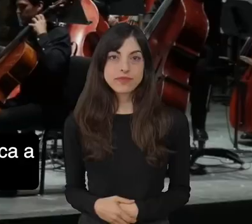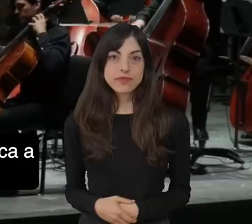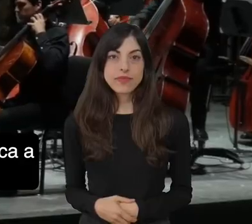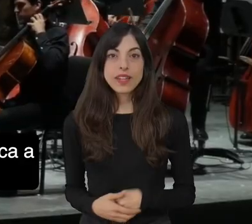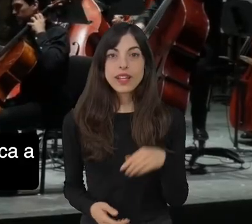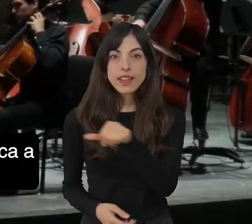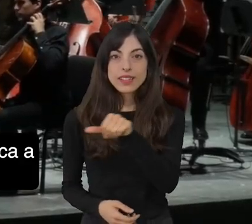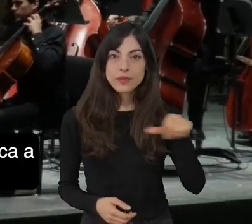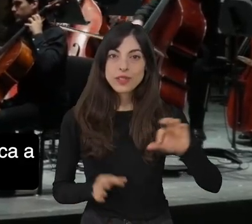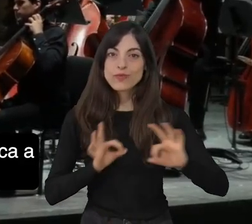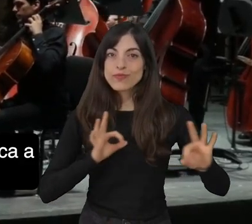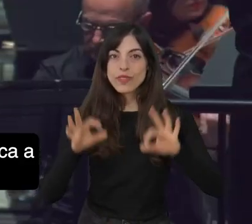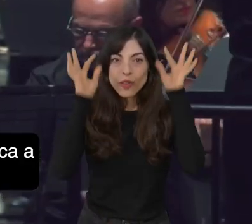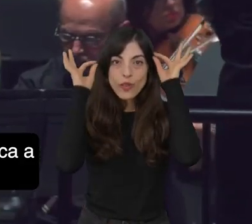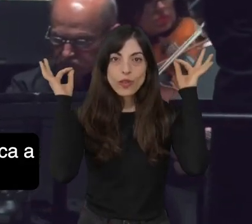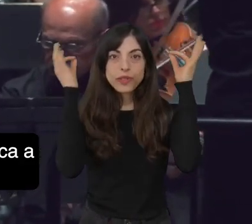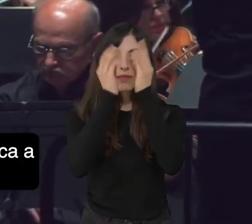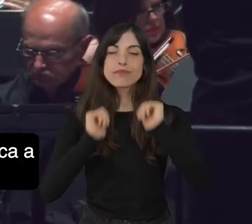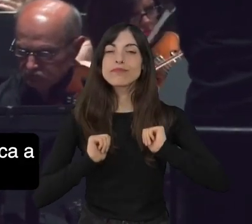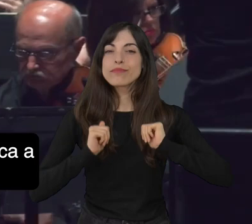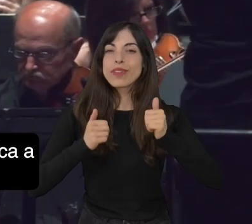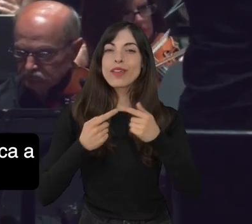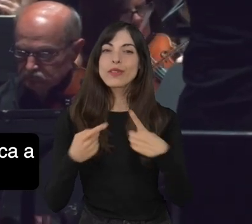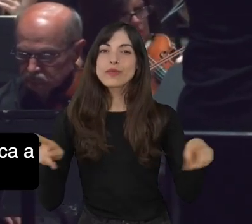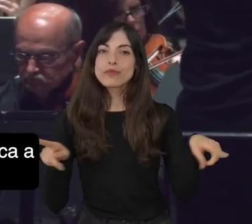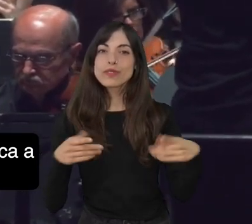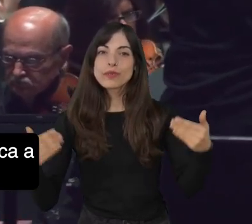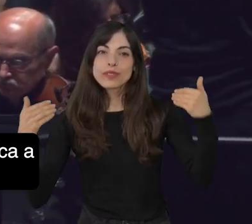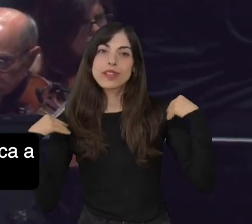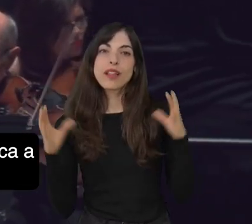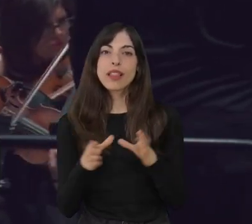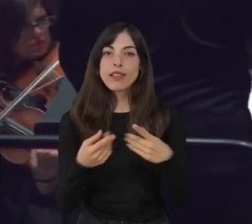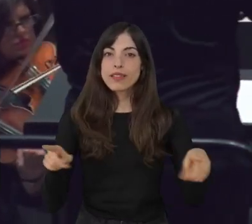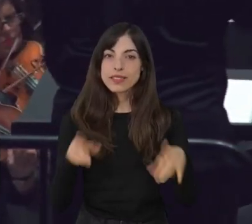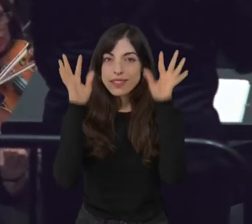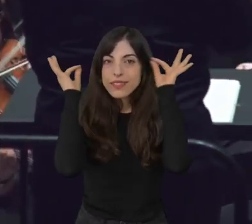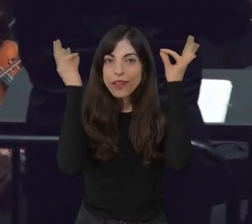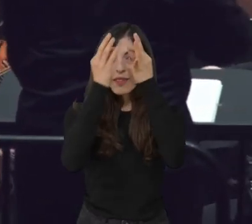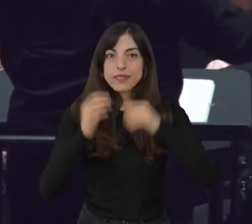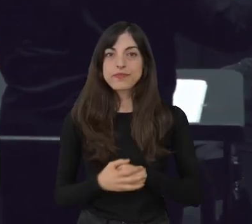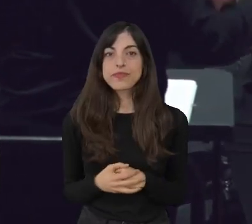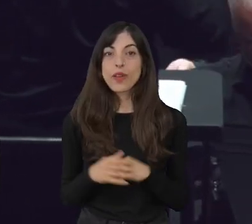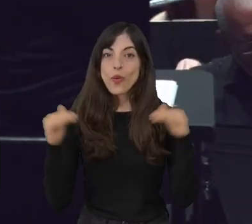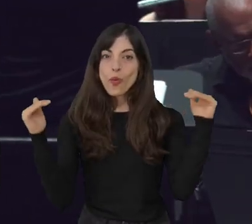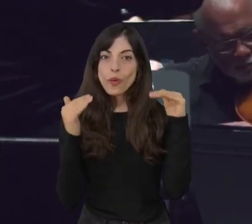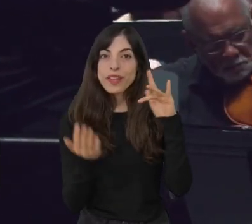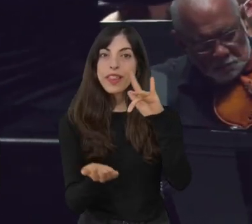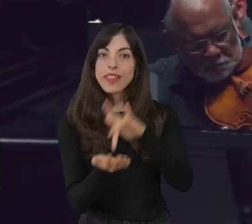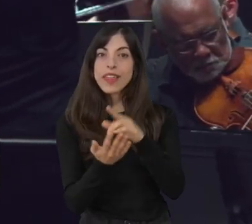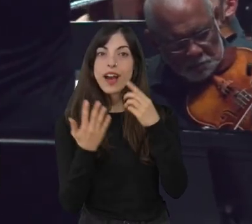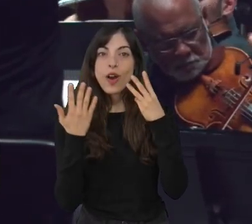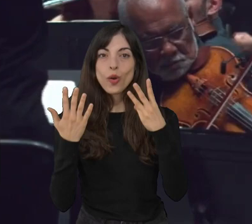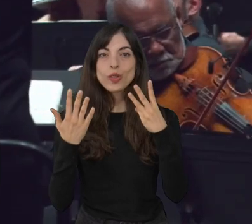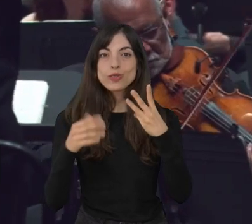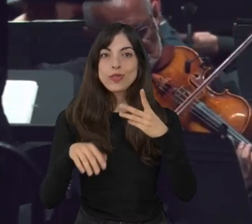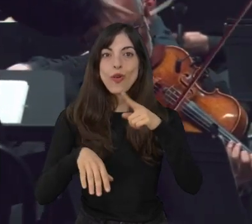La semana en los escenarios cordobeses comienza con música a cargo de la Orquesta de Córdoba. El jueves día 8, a partir de las 8